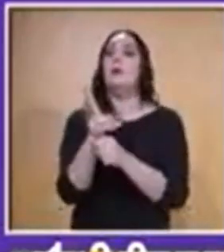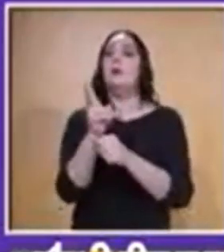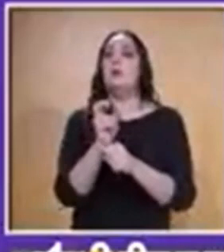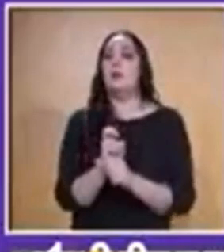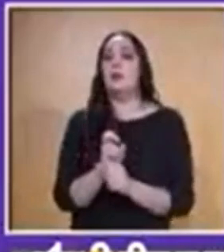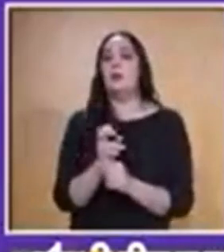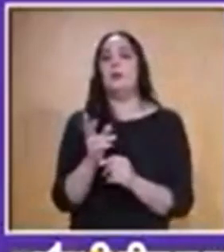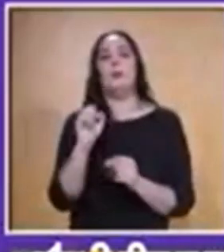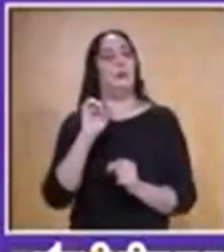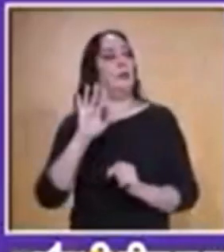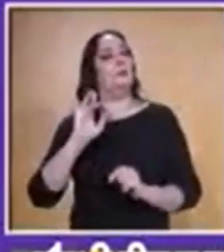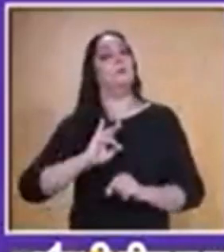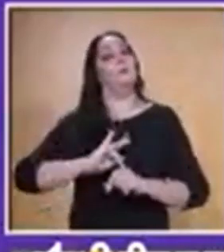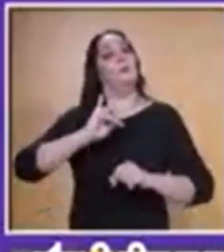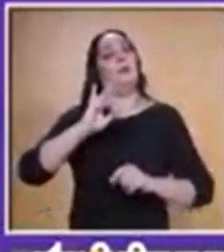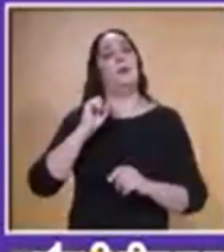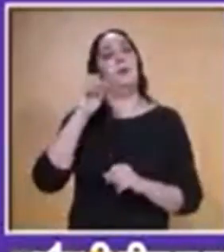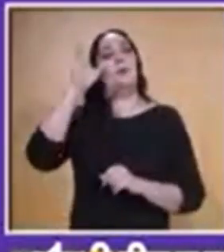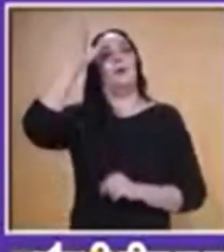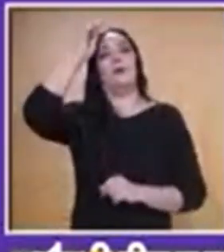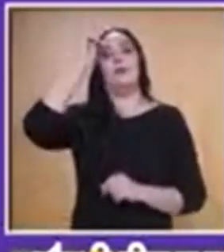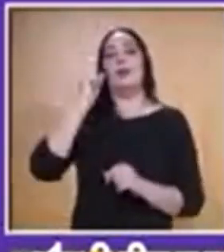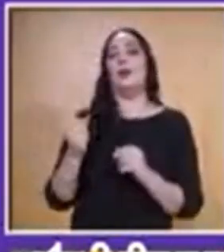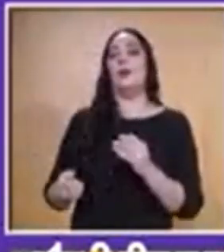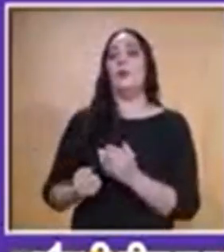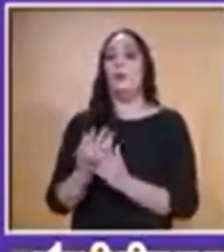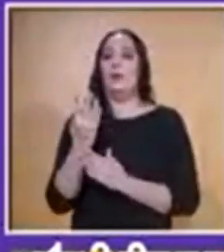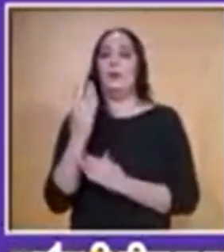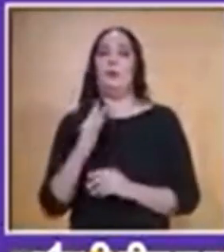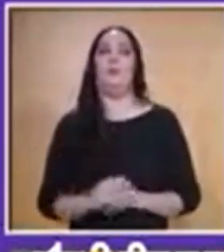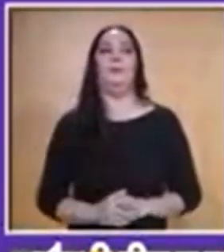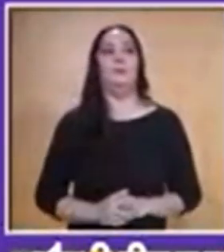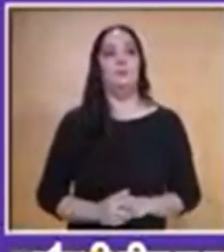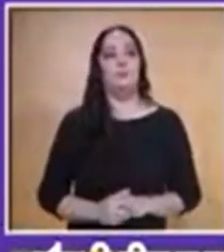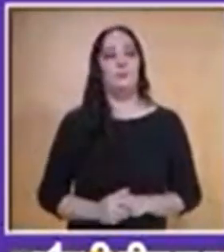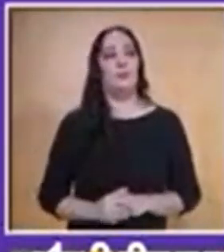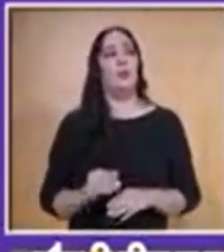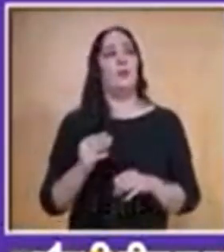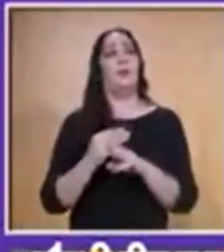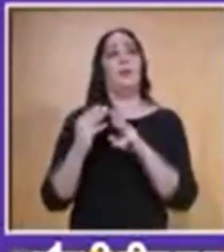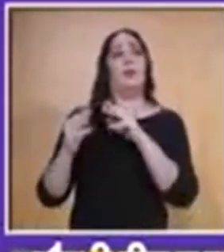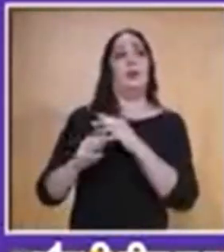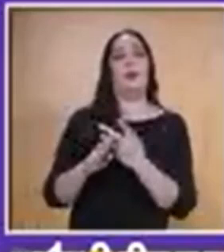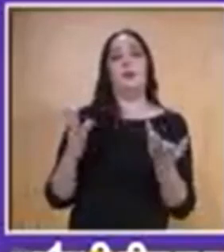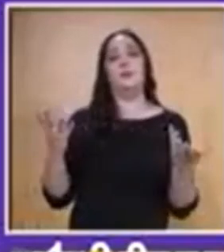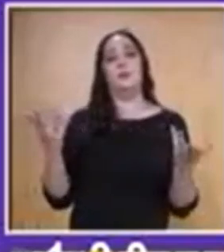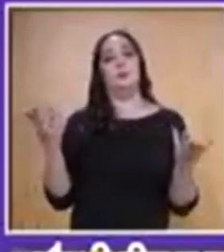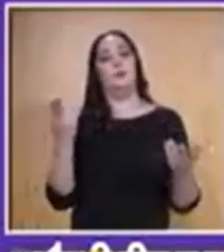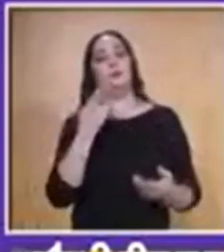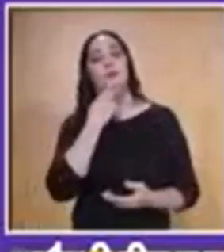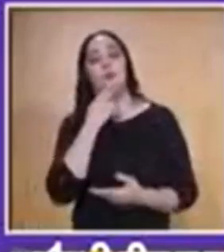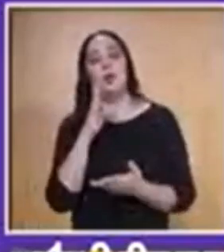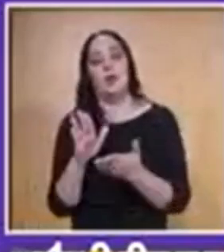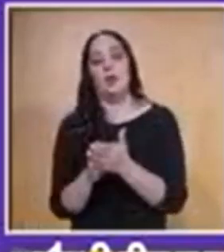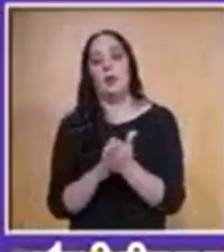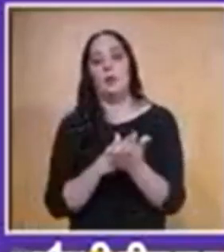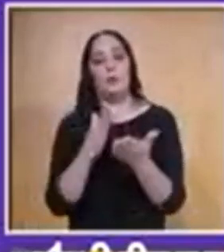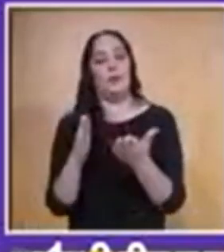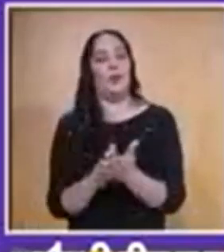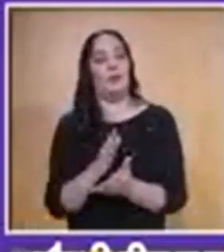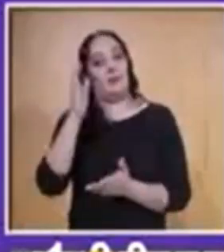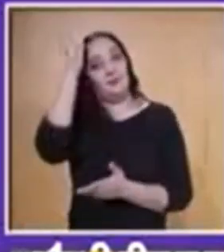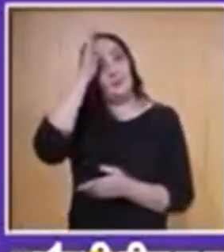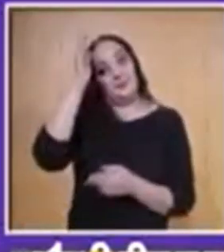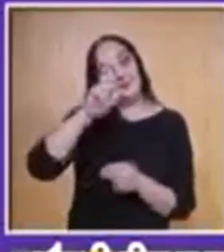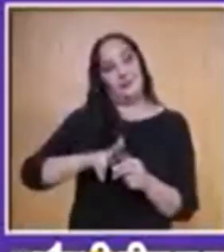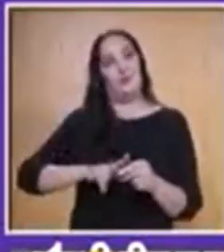también le toque aprender algo nuevo. Así es, maestra Nayeli. Los materiales que vamos a utilizar es la libreta de ciencias naturales para llevar